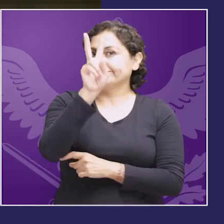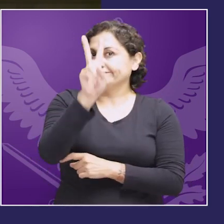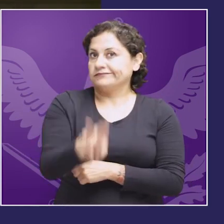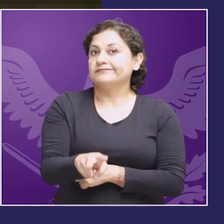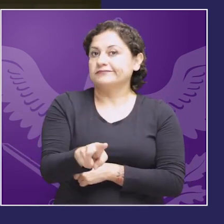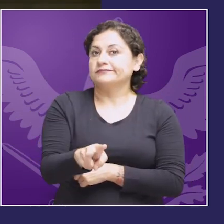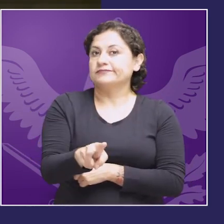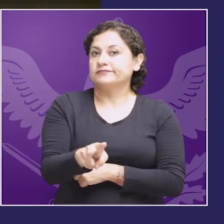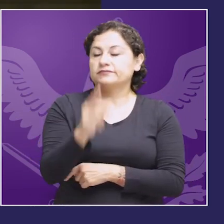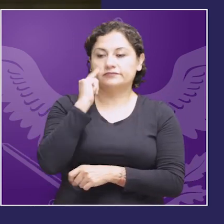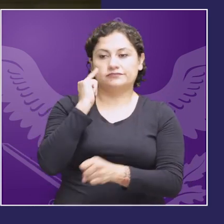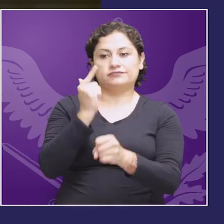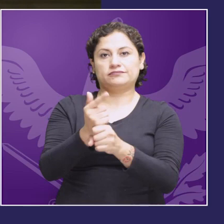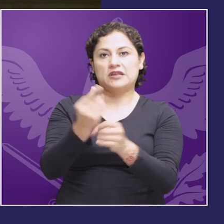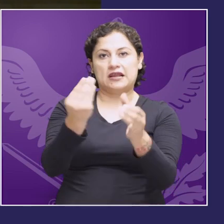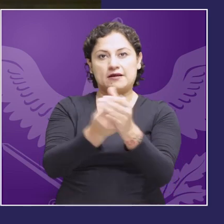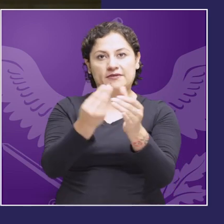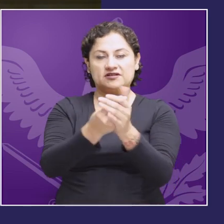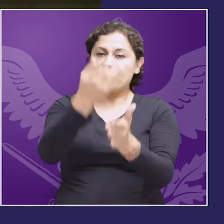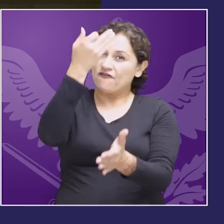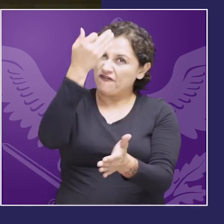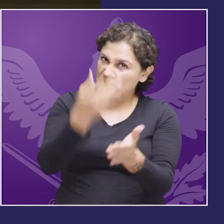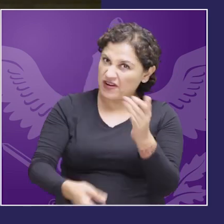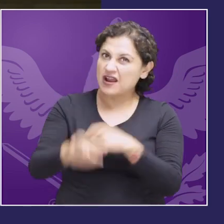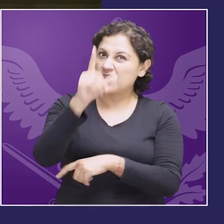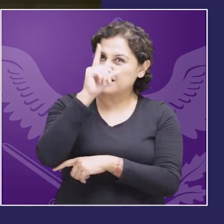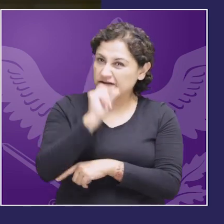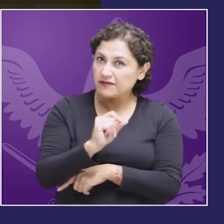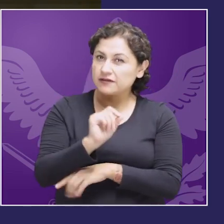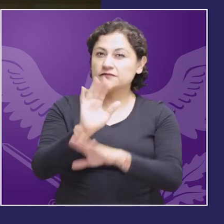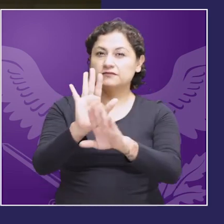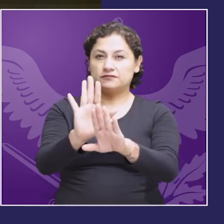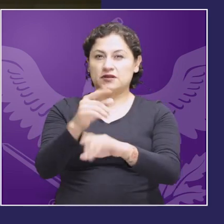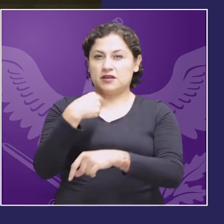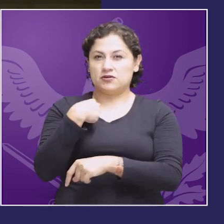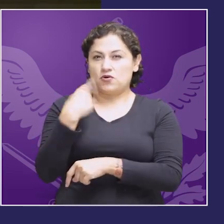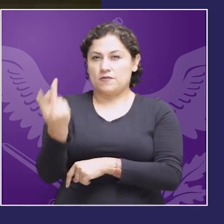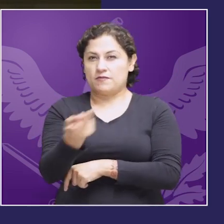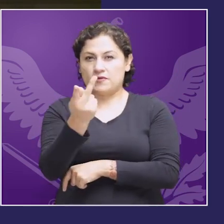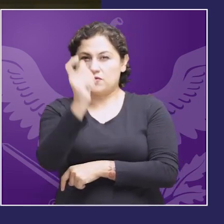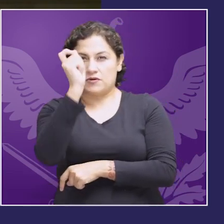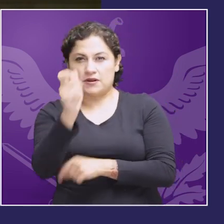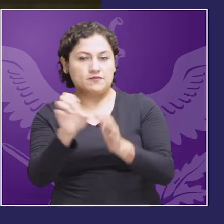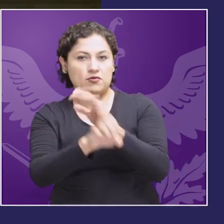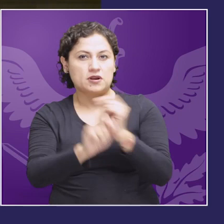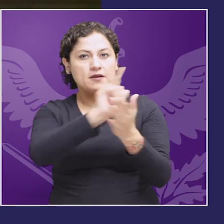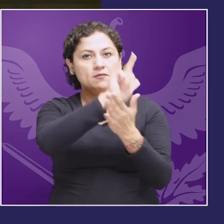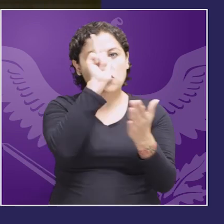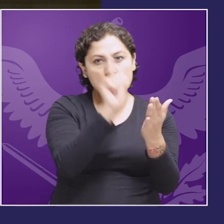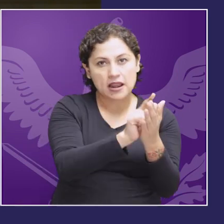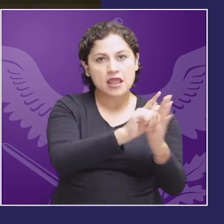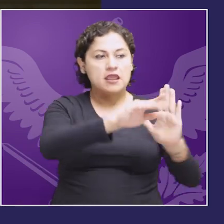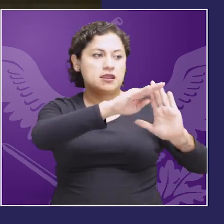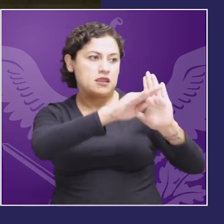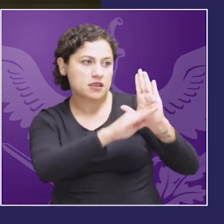continuó la exposición, podemos decir que en realidad sigue faltando capacitación. ¿Qué se entendería entonces por capacitación? No son los